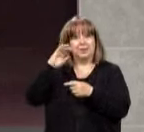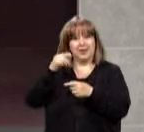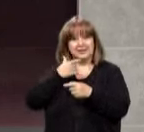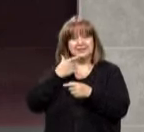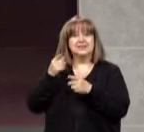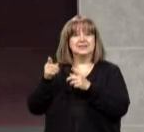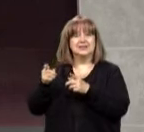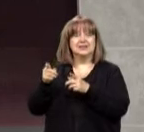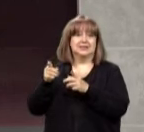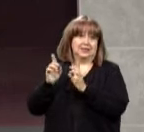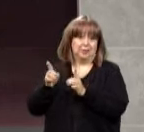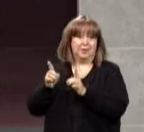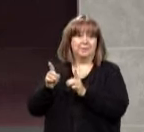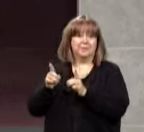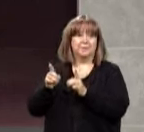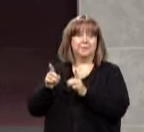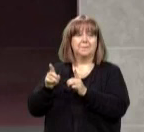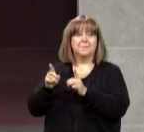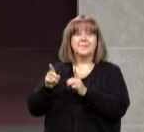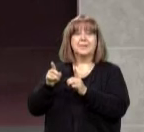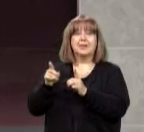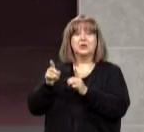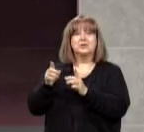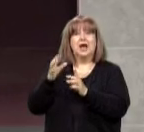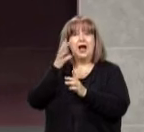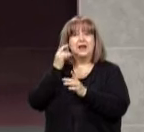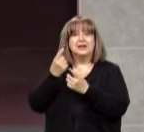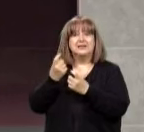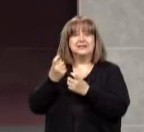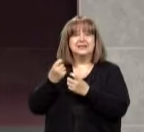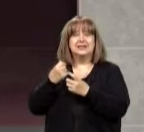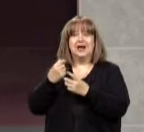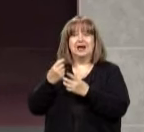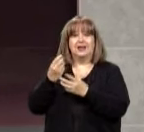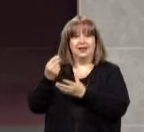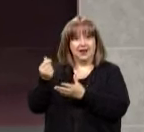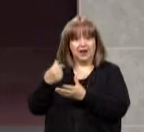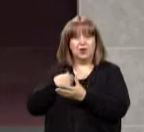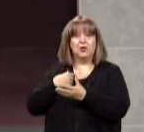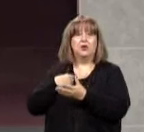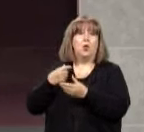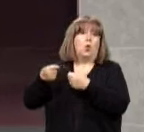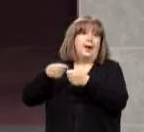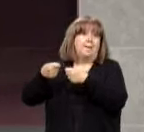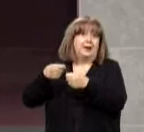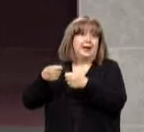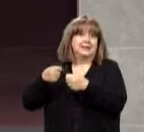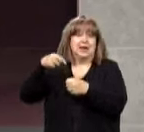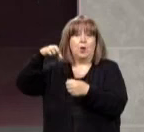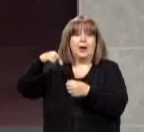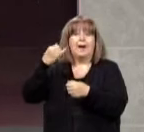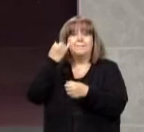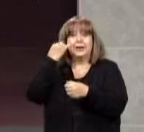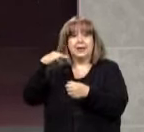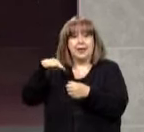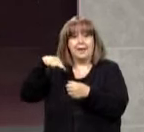entonces lo que vos decías de recién es yo Alguien necesita la plata y yo soy el que invierte bueno una empresa por ejemplo pyme pyme